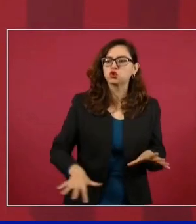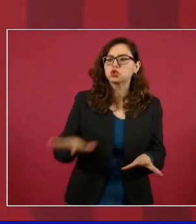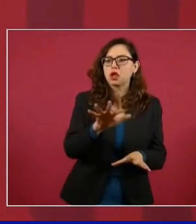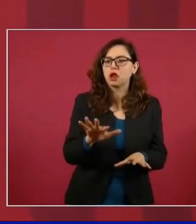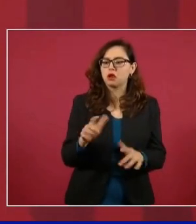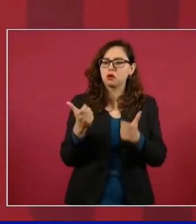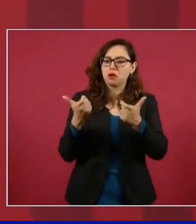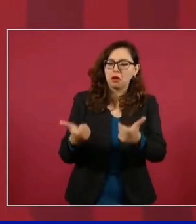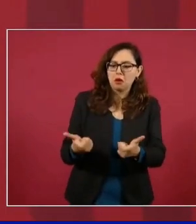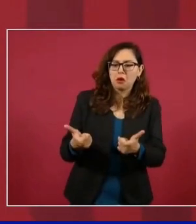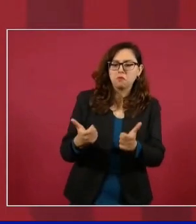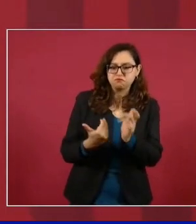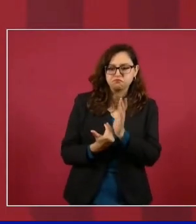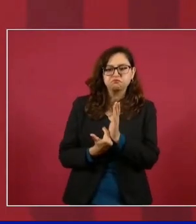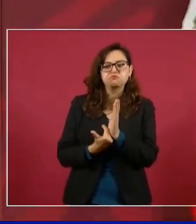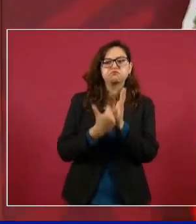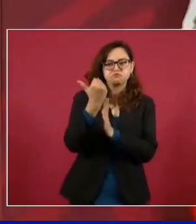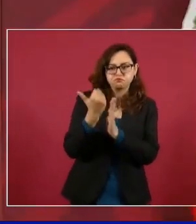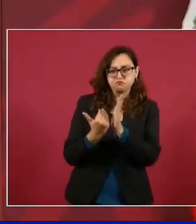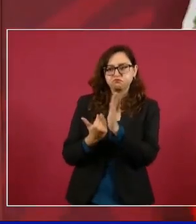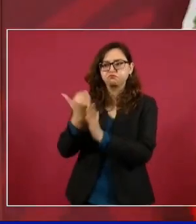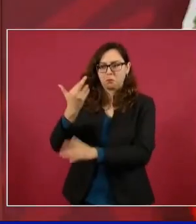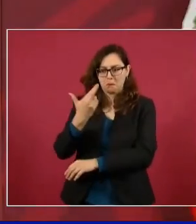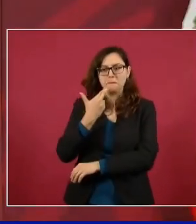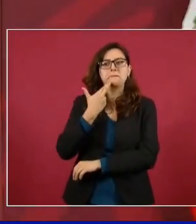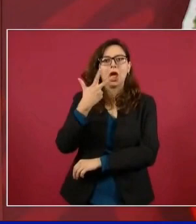no se avanzó.